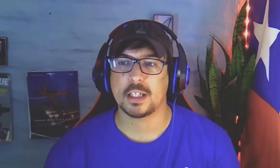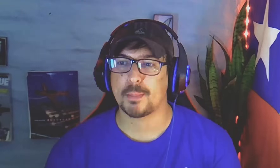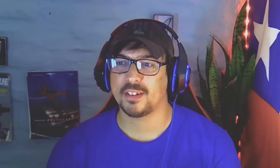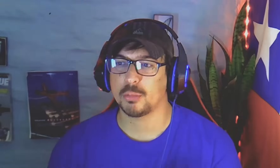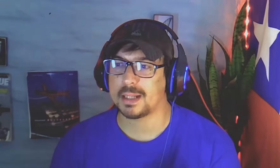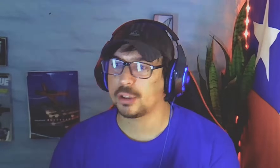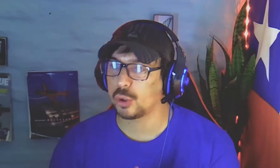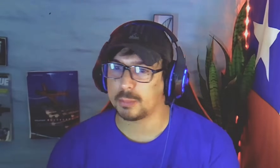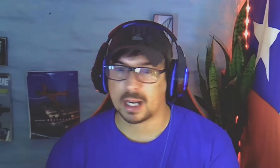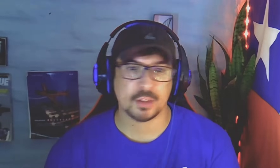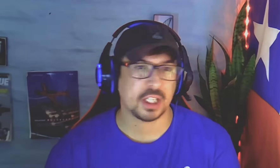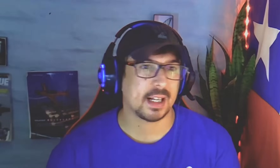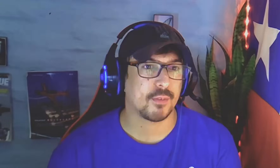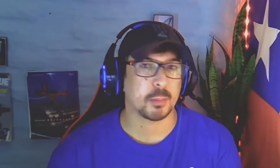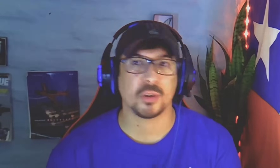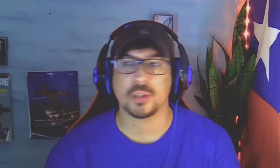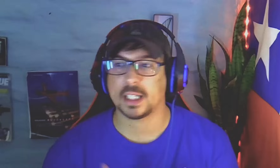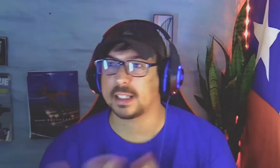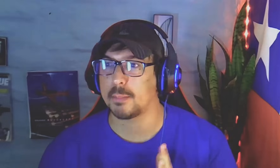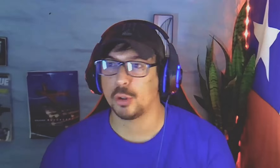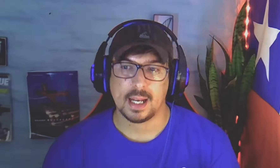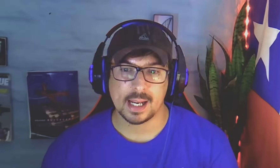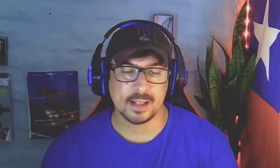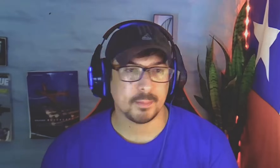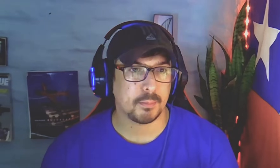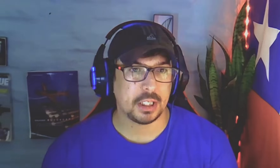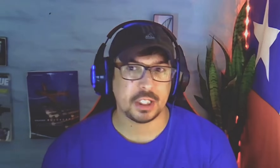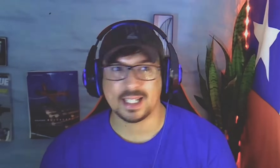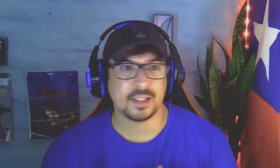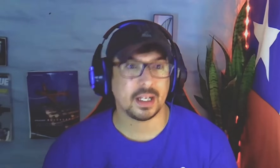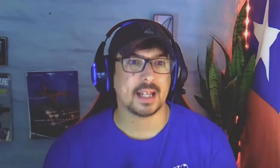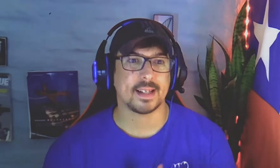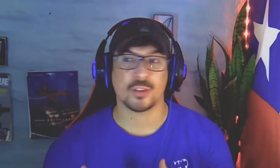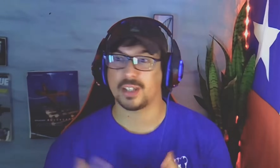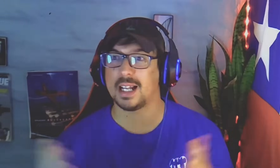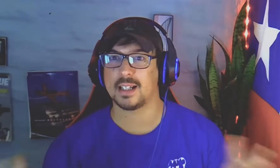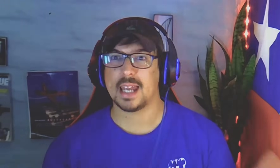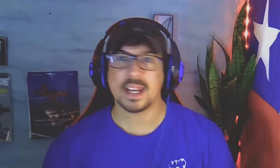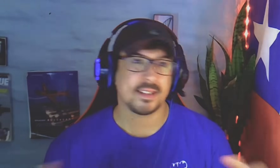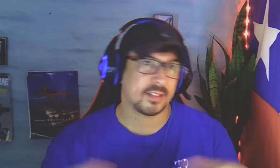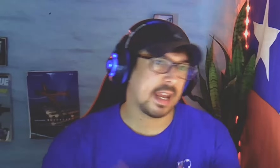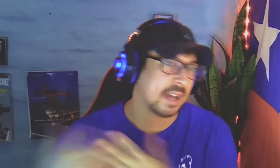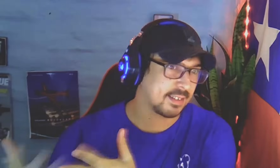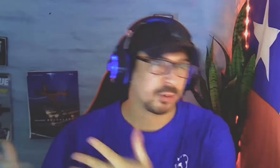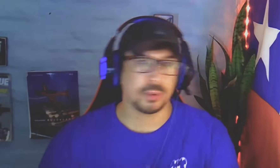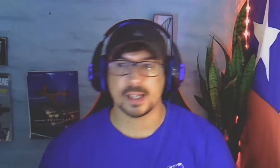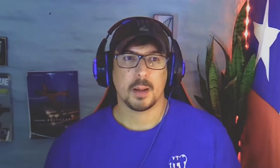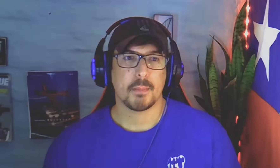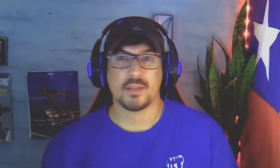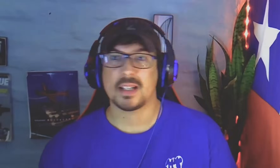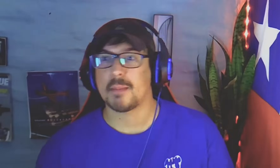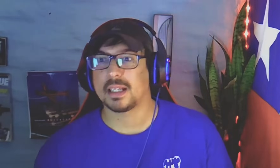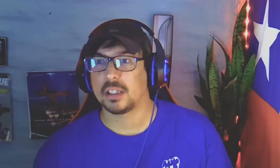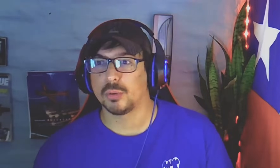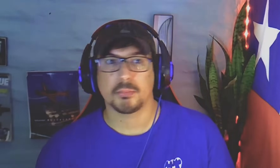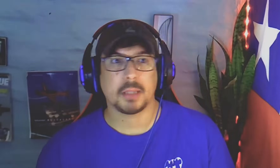Bueno, en este preciso momento me acaba de llegar la información de que tembló en Viña. Entré a la red social X, Twitter, para